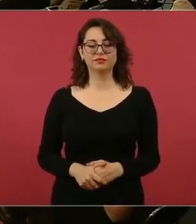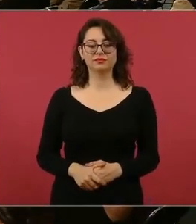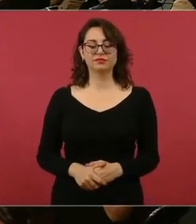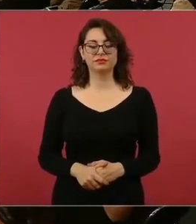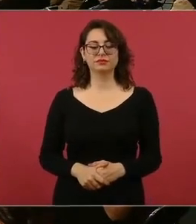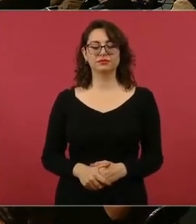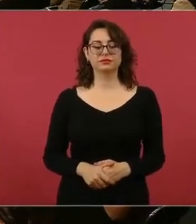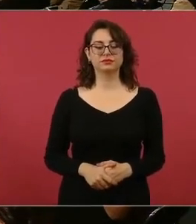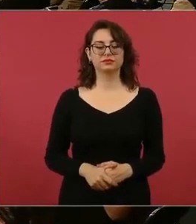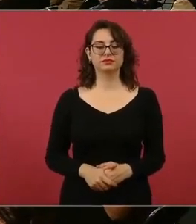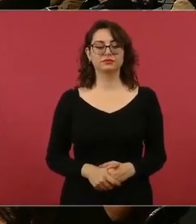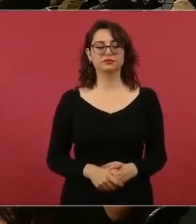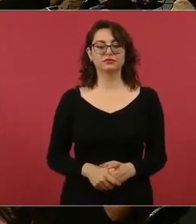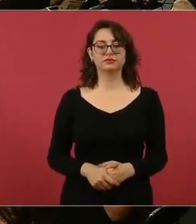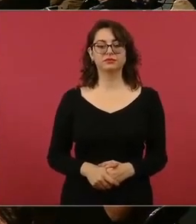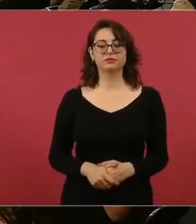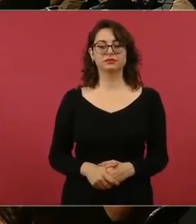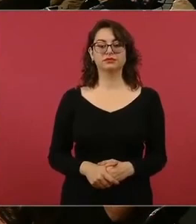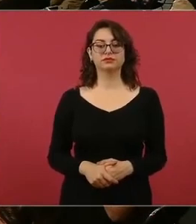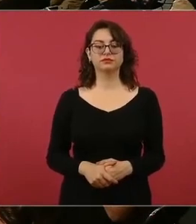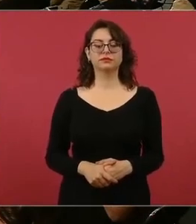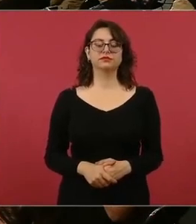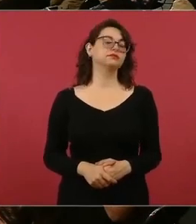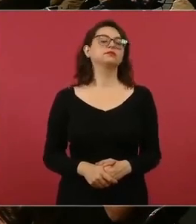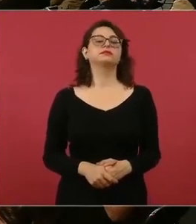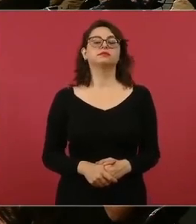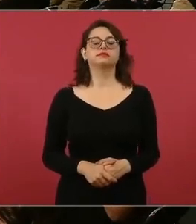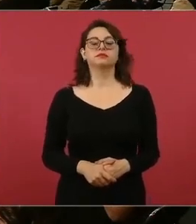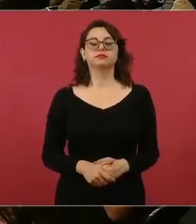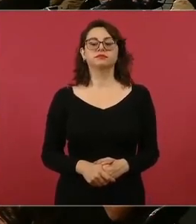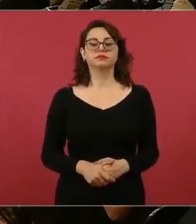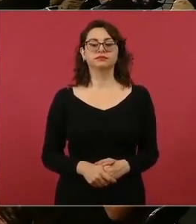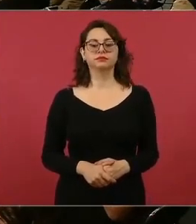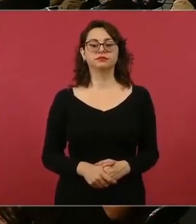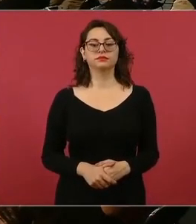Así está lo del crecimiento.